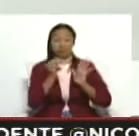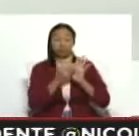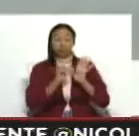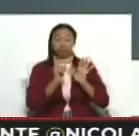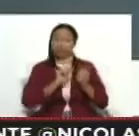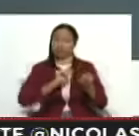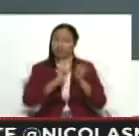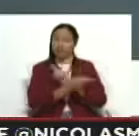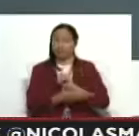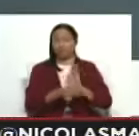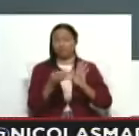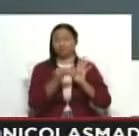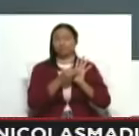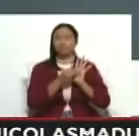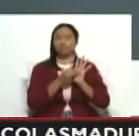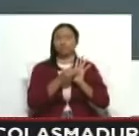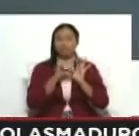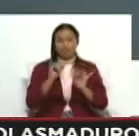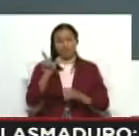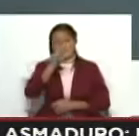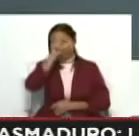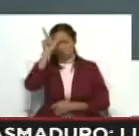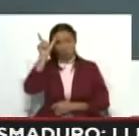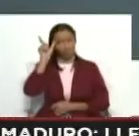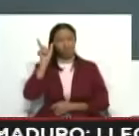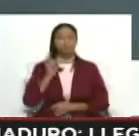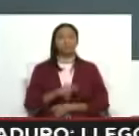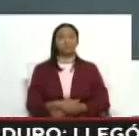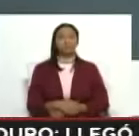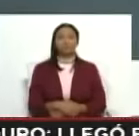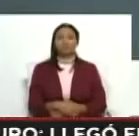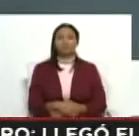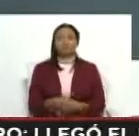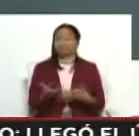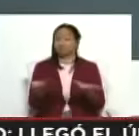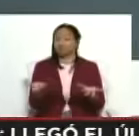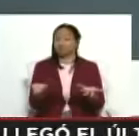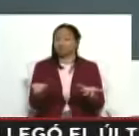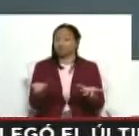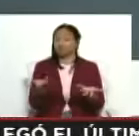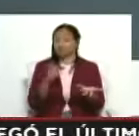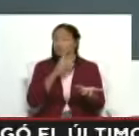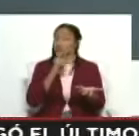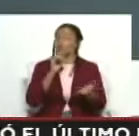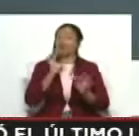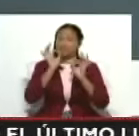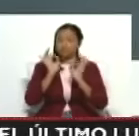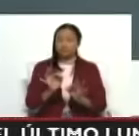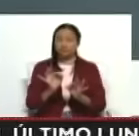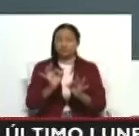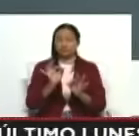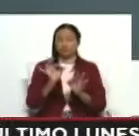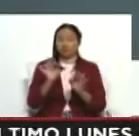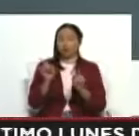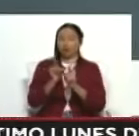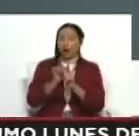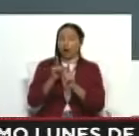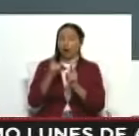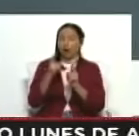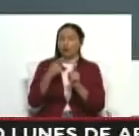señor Vecchio y Derek es Leopoldo, porque así se llaman ellos entre ellos. Y